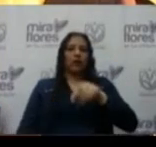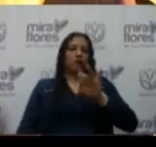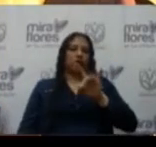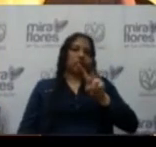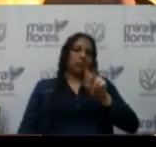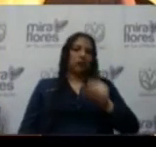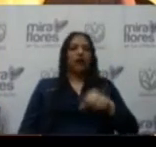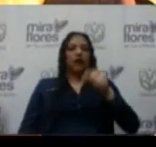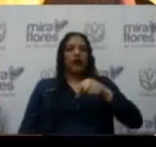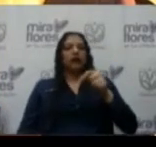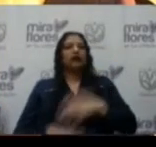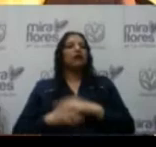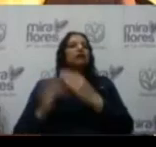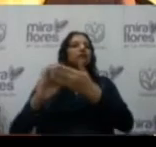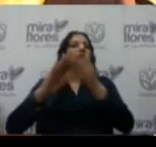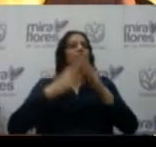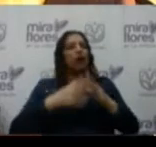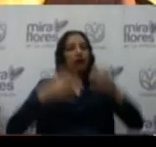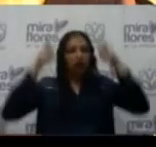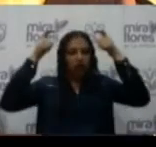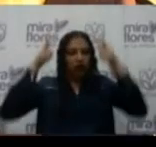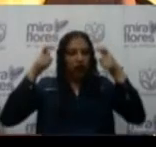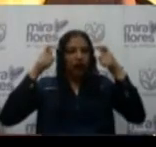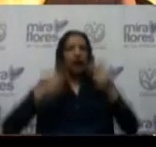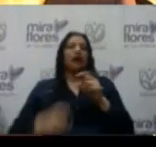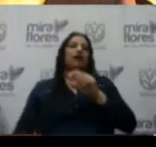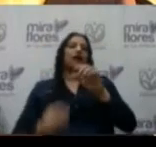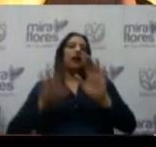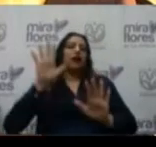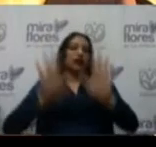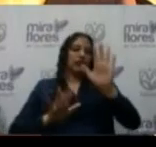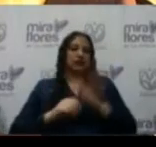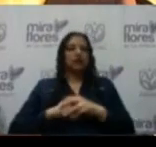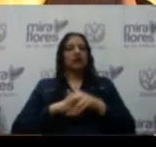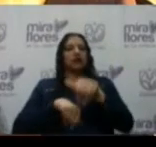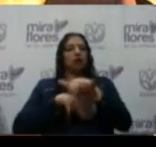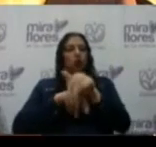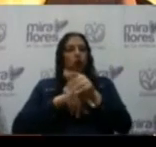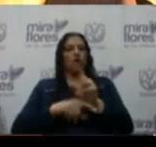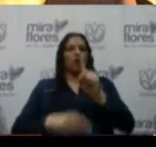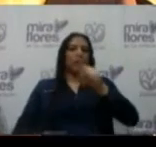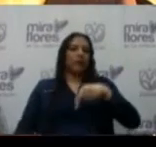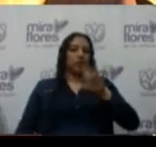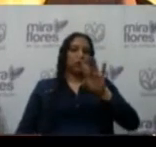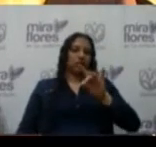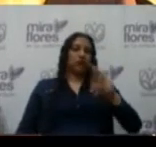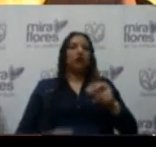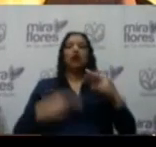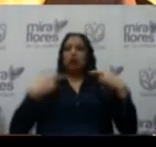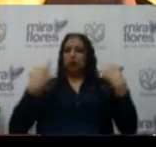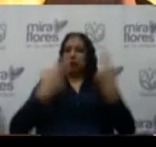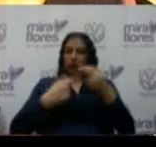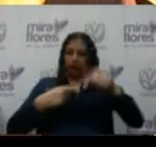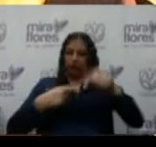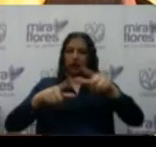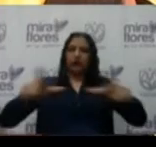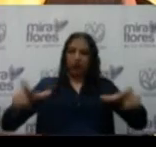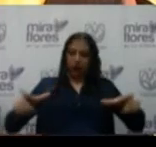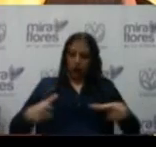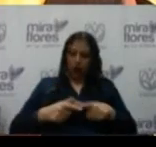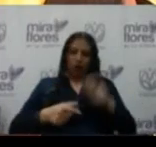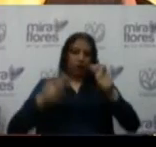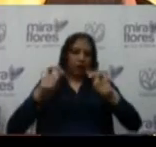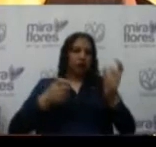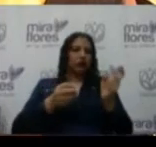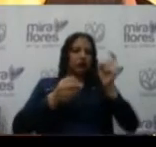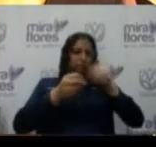de los Reyes del Perú, en 15 de julio de 1821. Reunidos en este excelentísimo ayuntamiento, los señores que lo